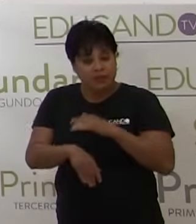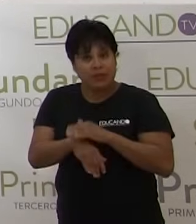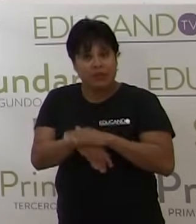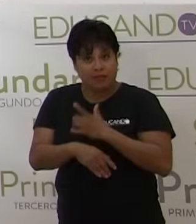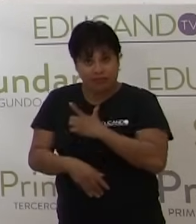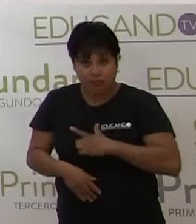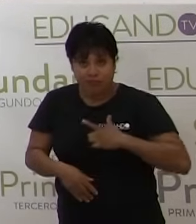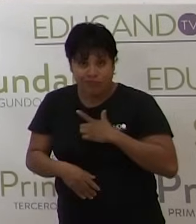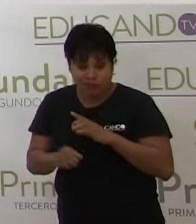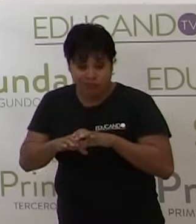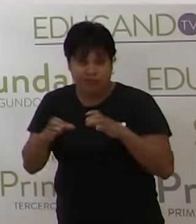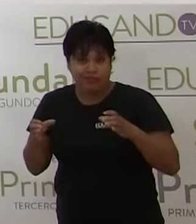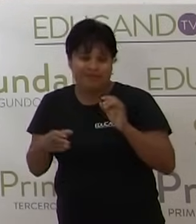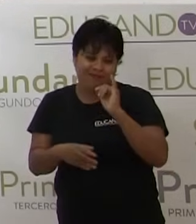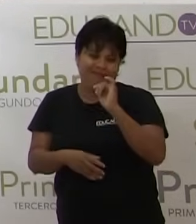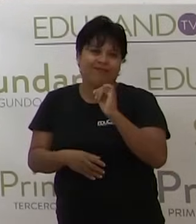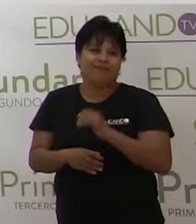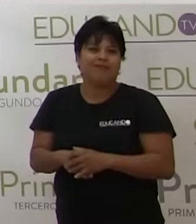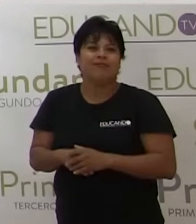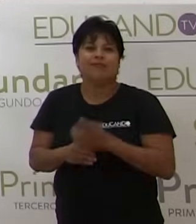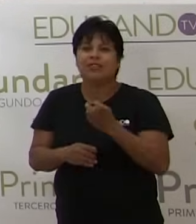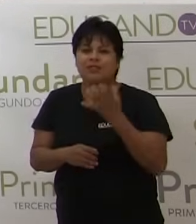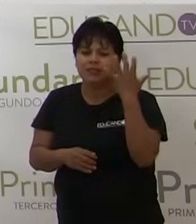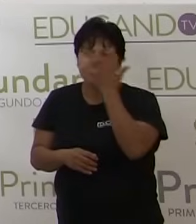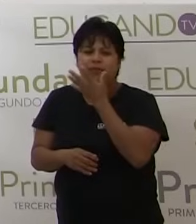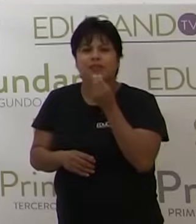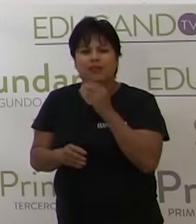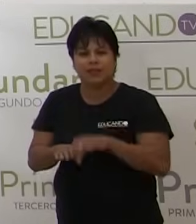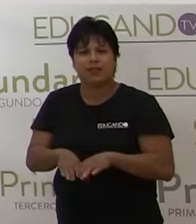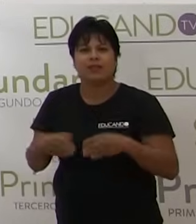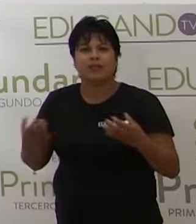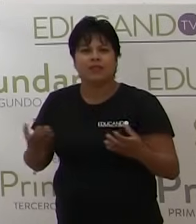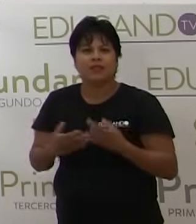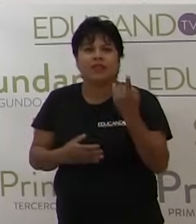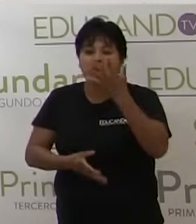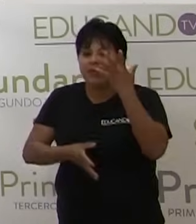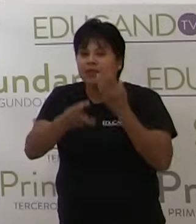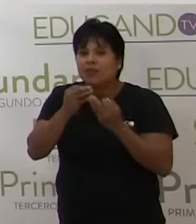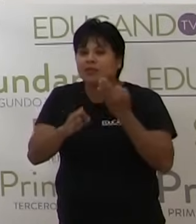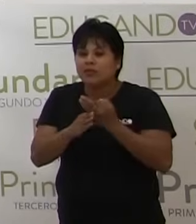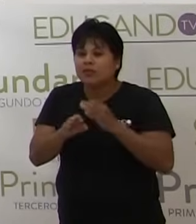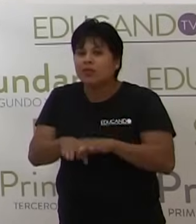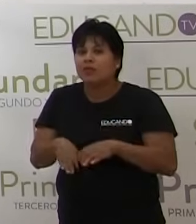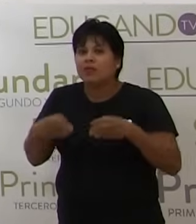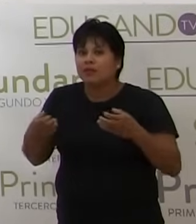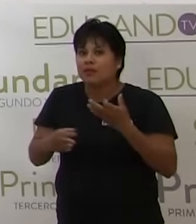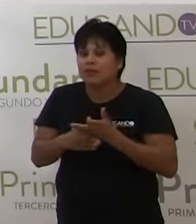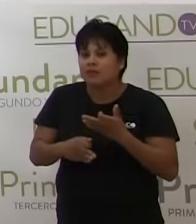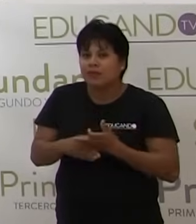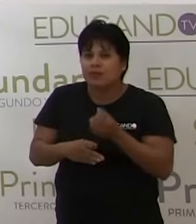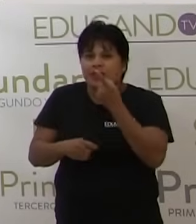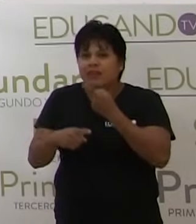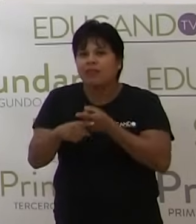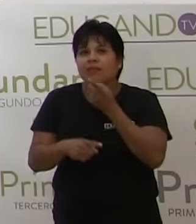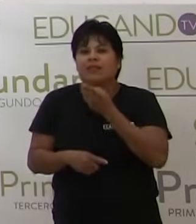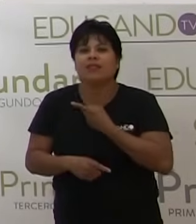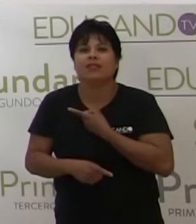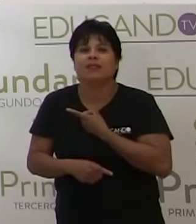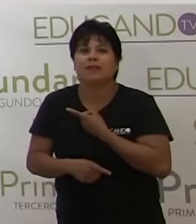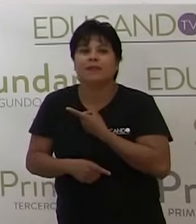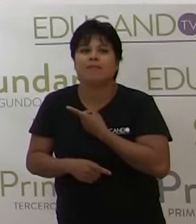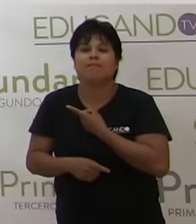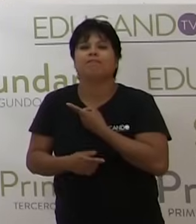les gustó Claro que sí estuvo muy bonito y qué aprendimos con este cuento el día de hoy quién me dice